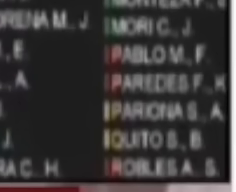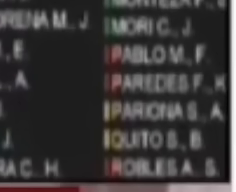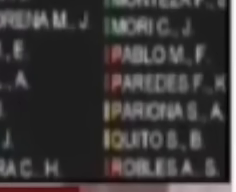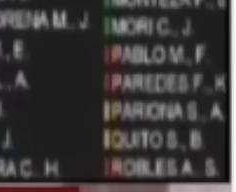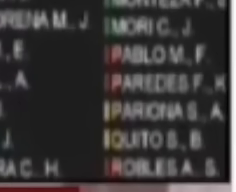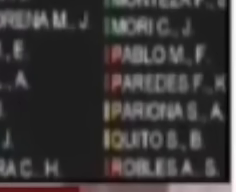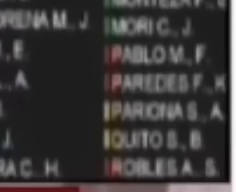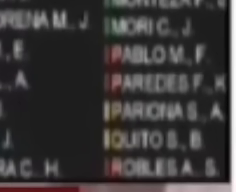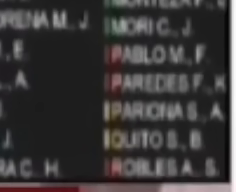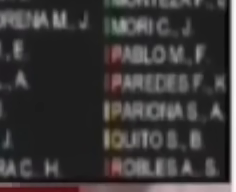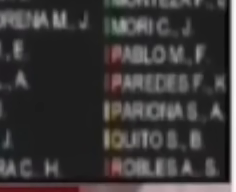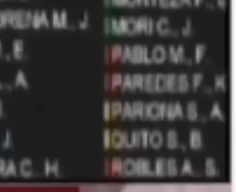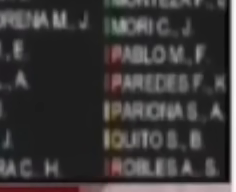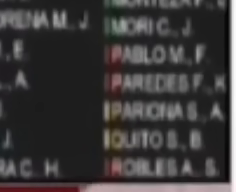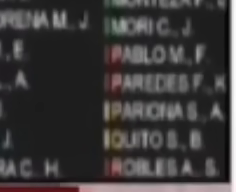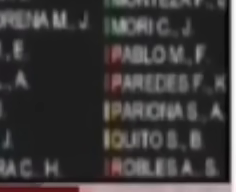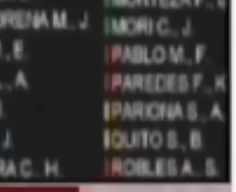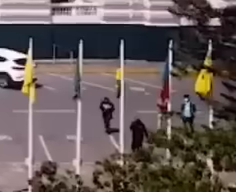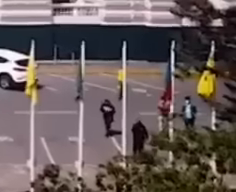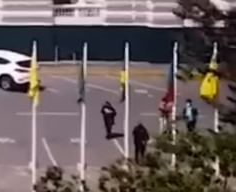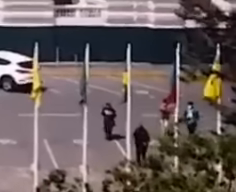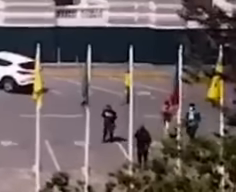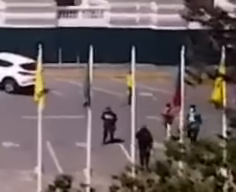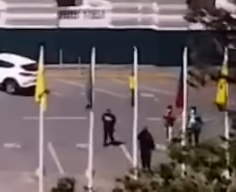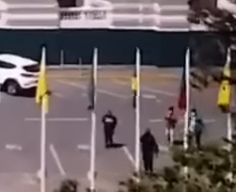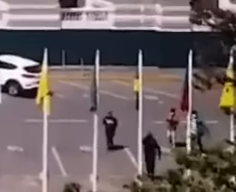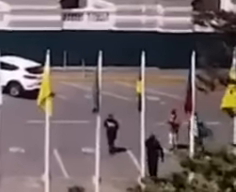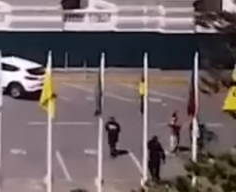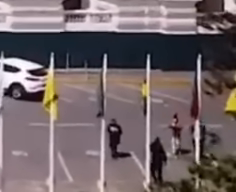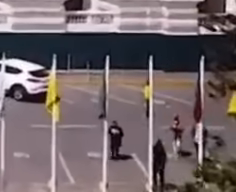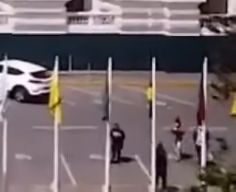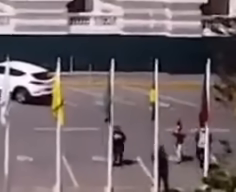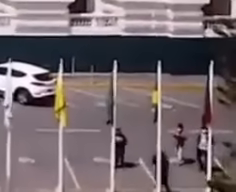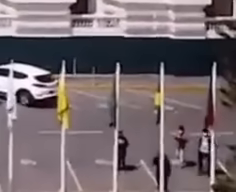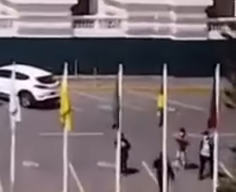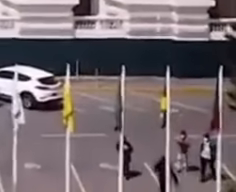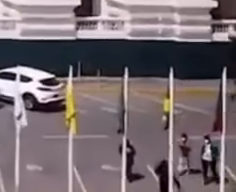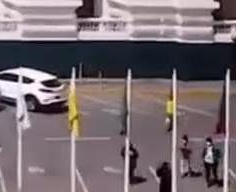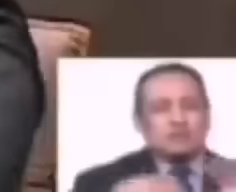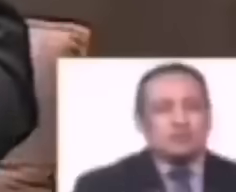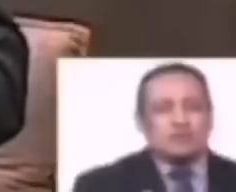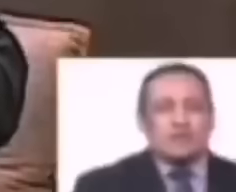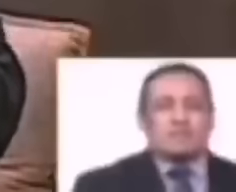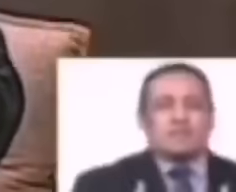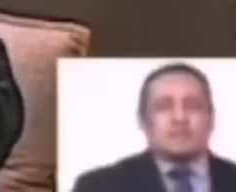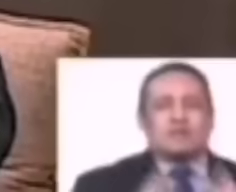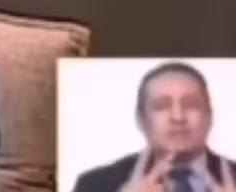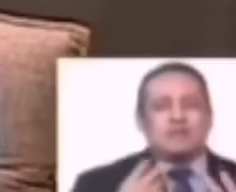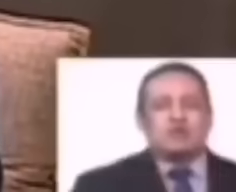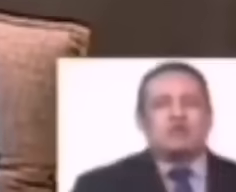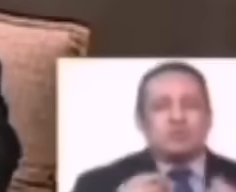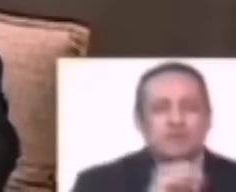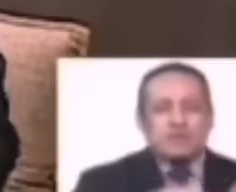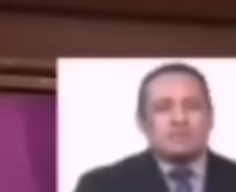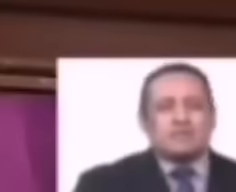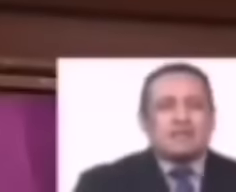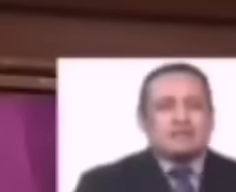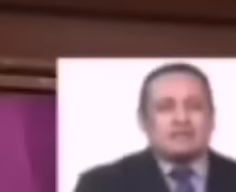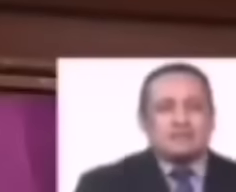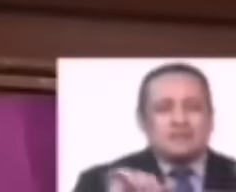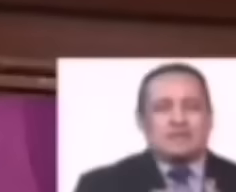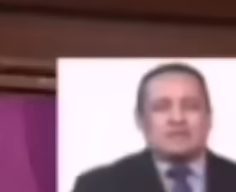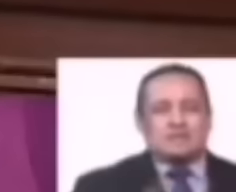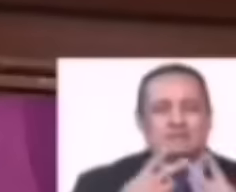a favor y 21 en contra, el Pleno del Congreso sepultó el invento de los caviares y